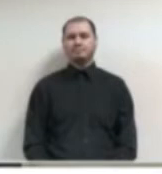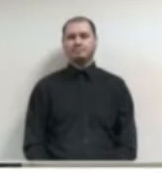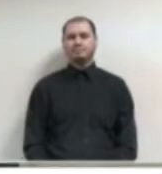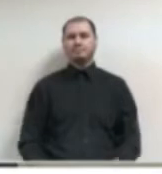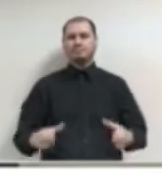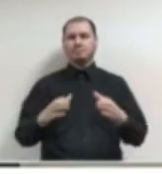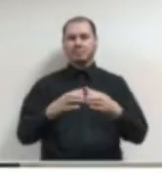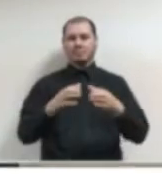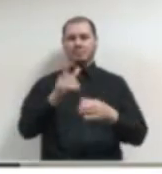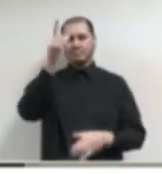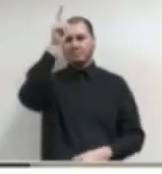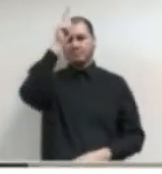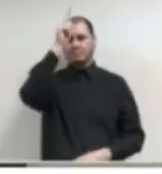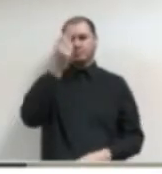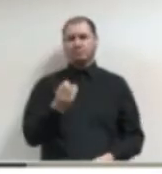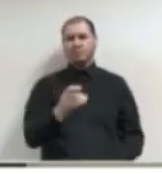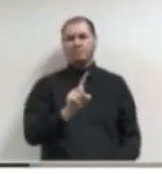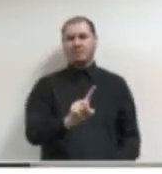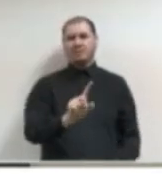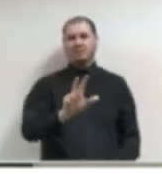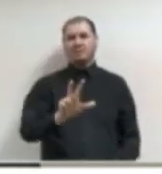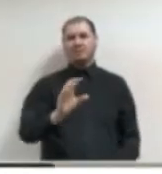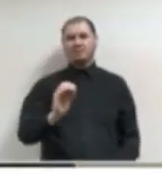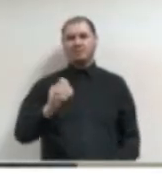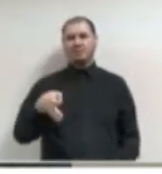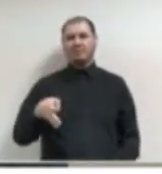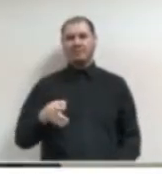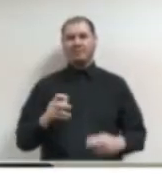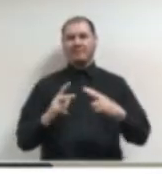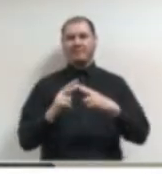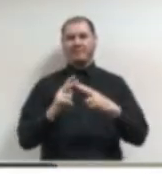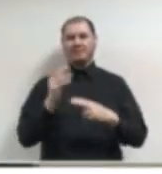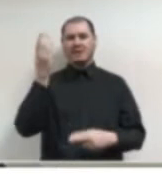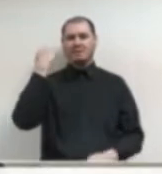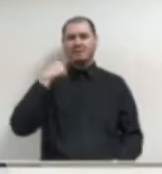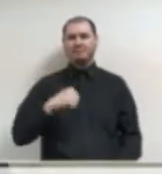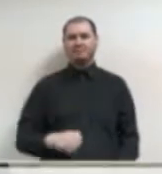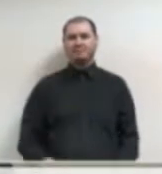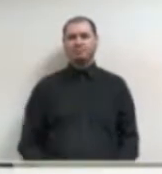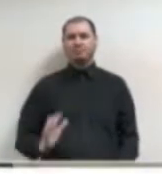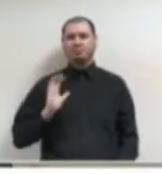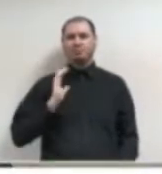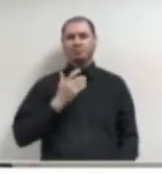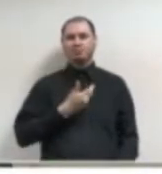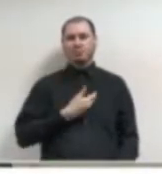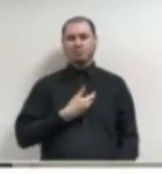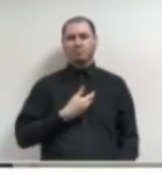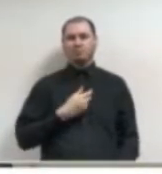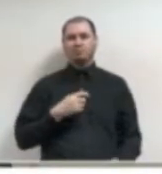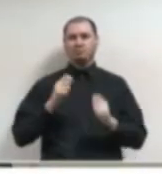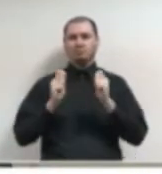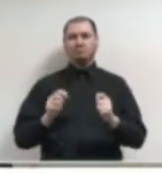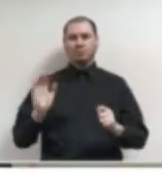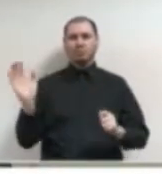Superintendencia, la número 1309, de fecha ayer, por la cual hemos dispuesto que todos